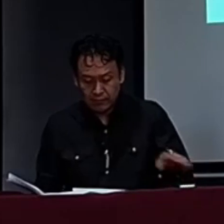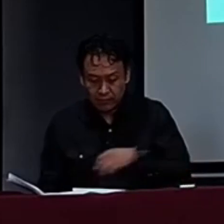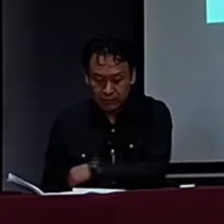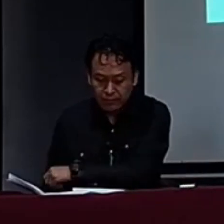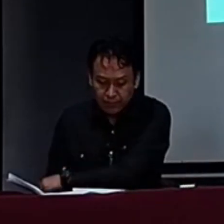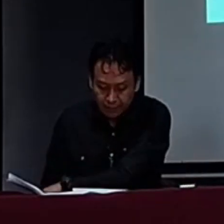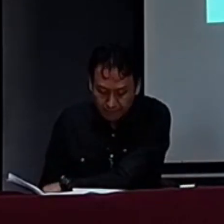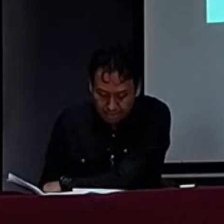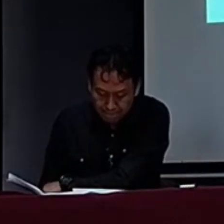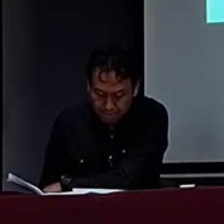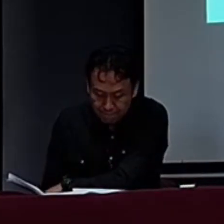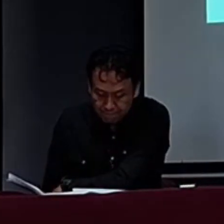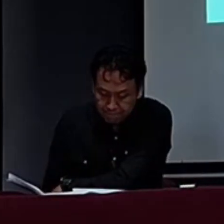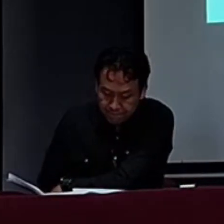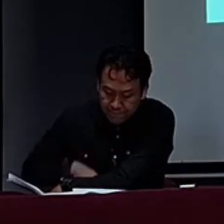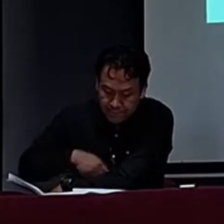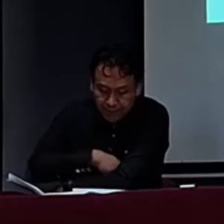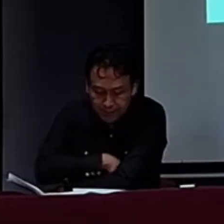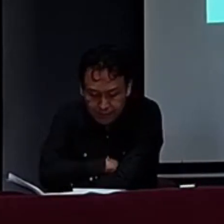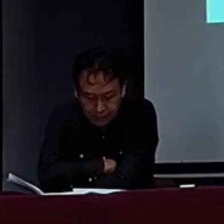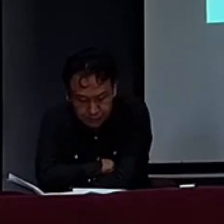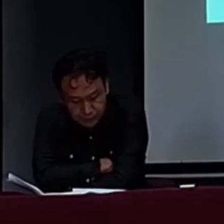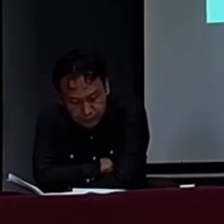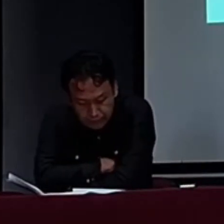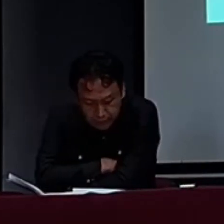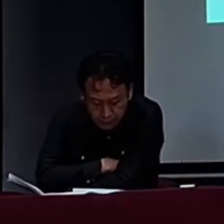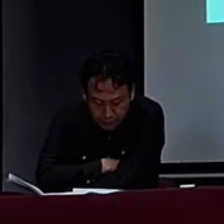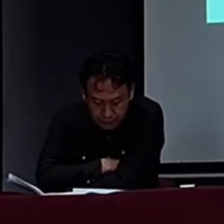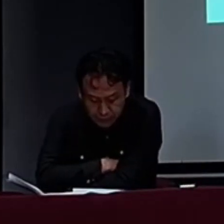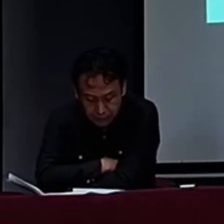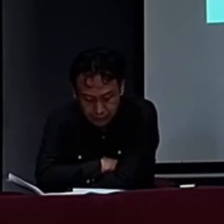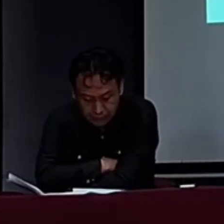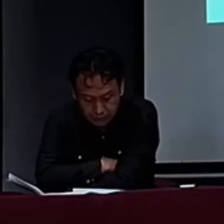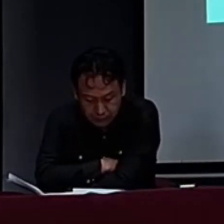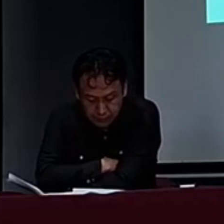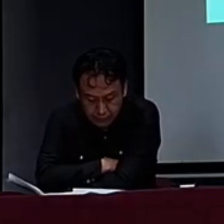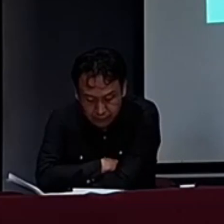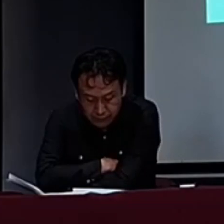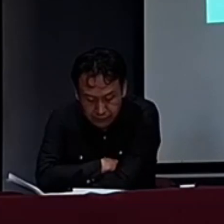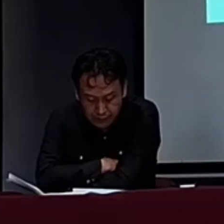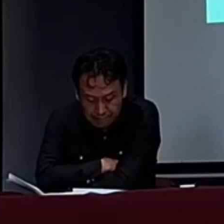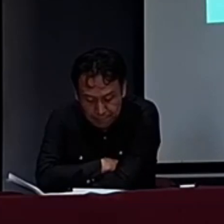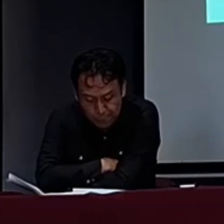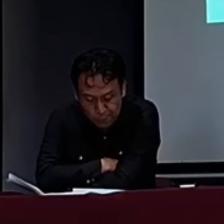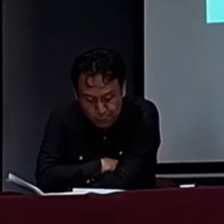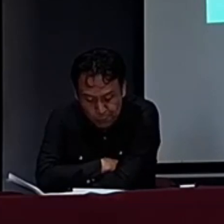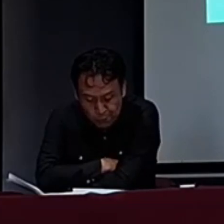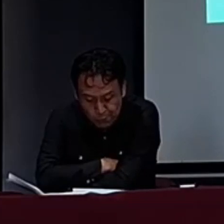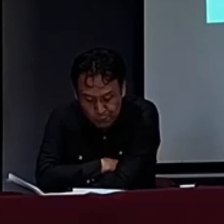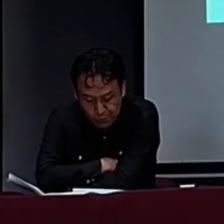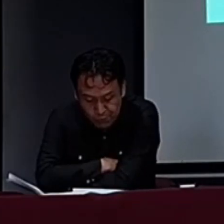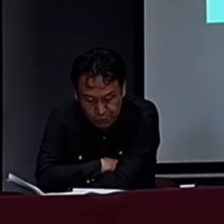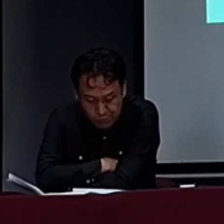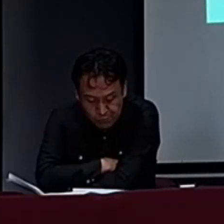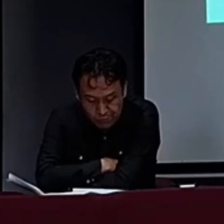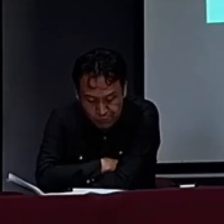conservadores. Entendamos, los libros no deben de ser ni de izquierda ni de derecha, deben de ser científicos. A propósito de esto que mencionas, se sabe que no